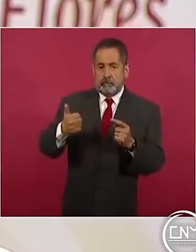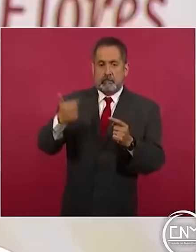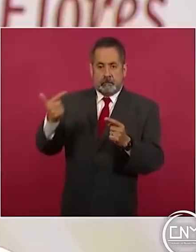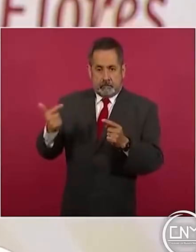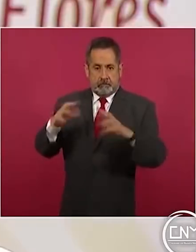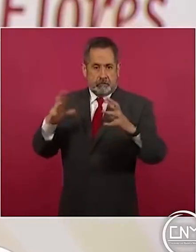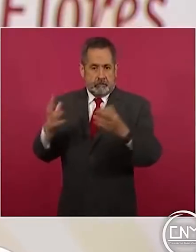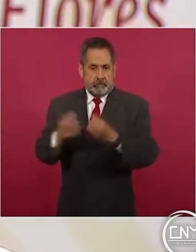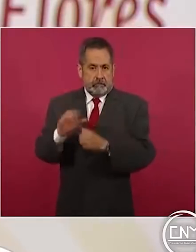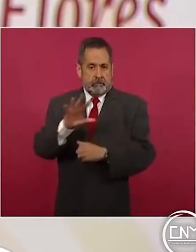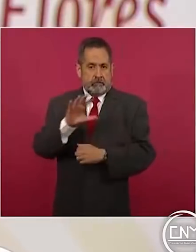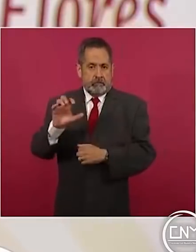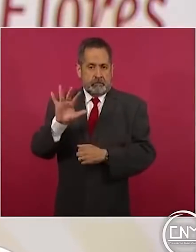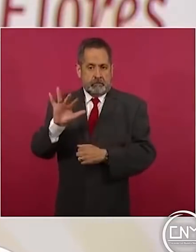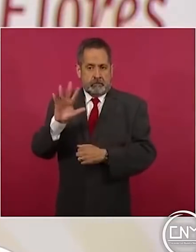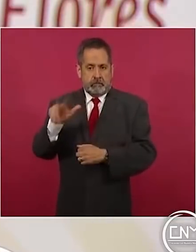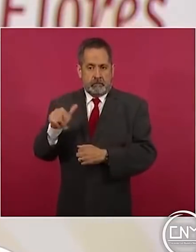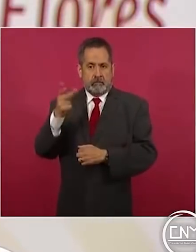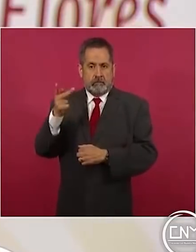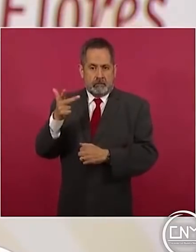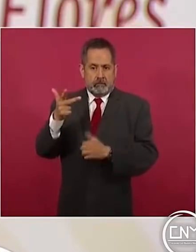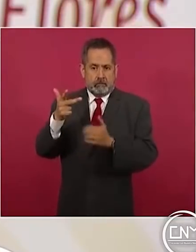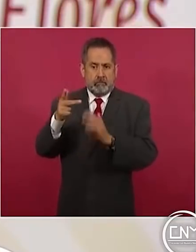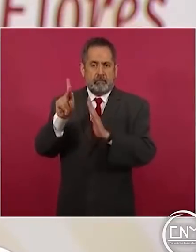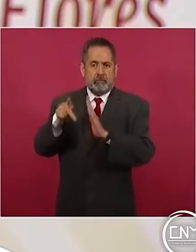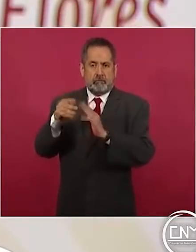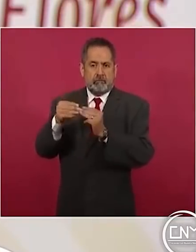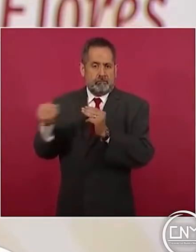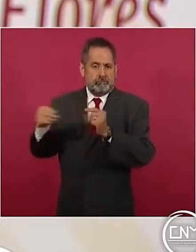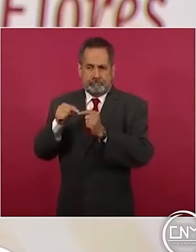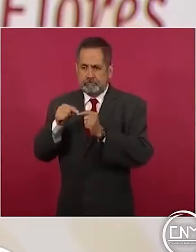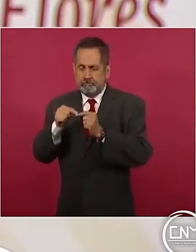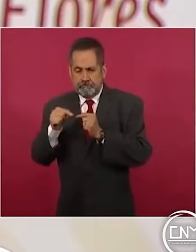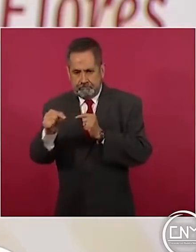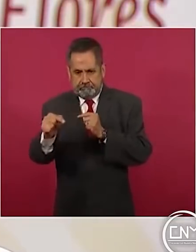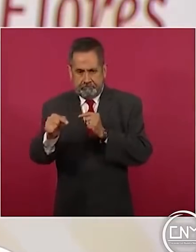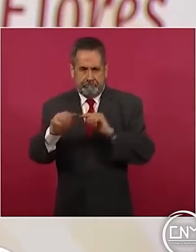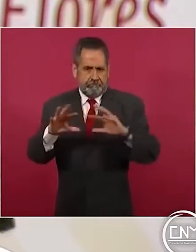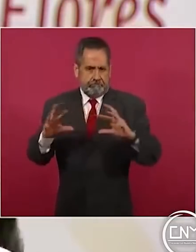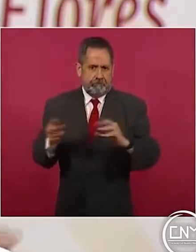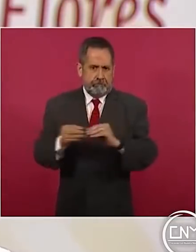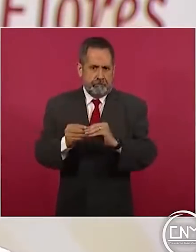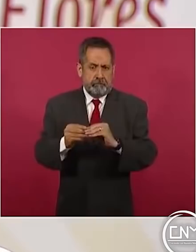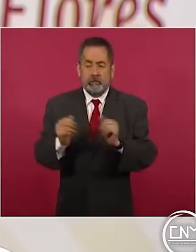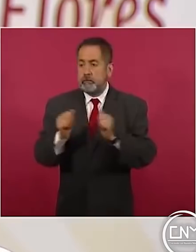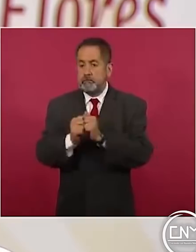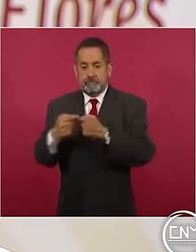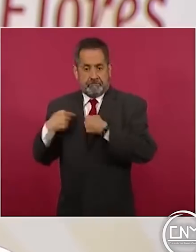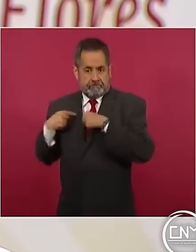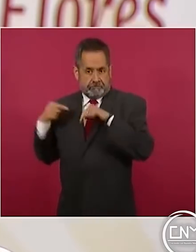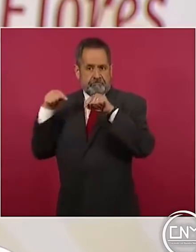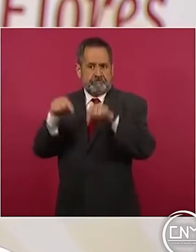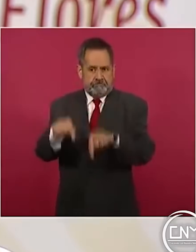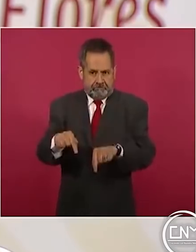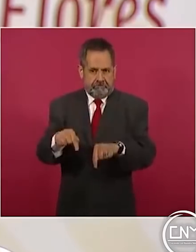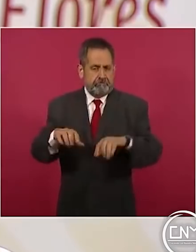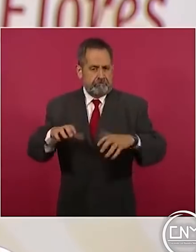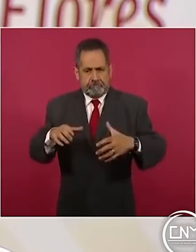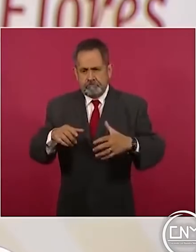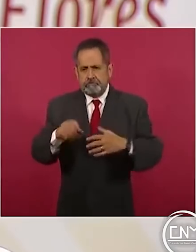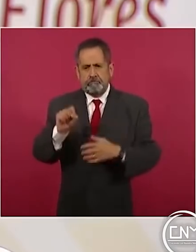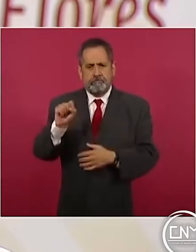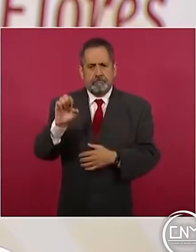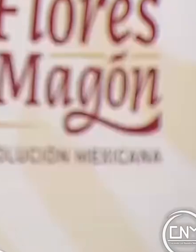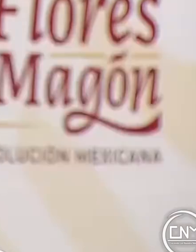En la conferencia de prensa del 2 de mayo, el general Gustavo Vallejo informó sobre los avances que se están realizando en el sur de